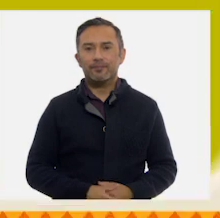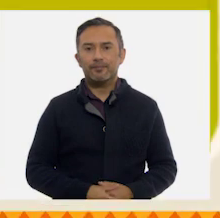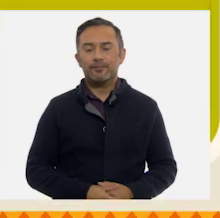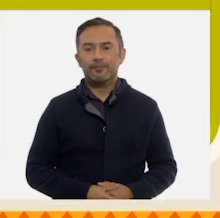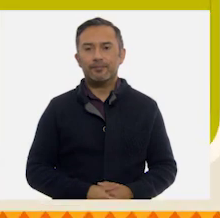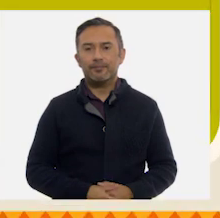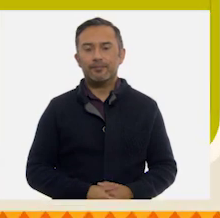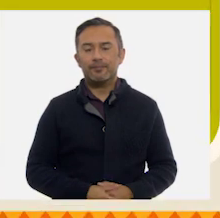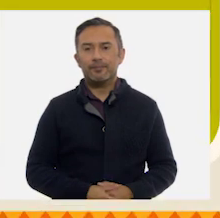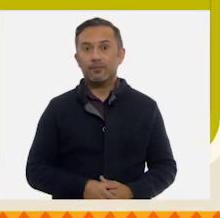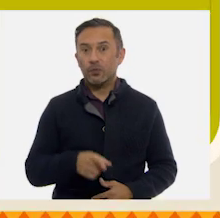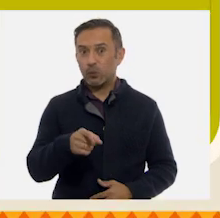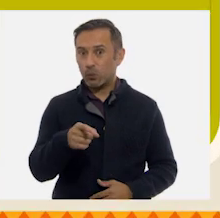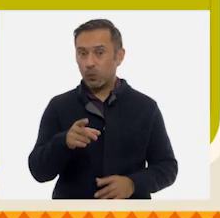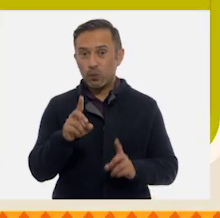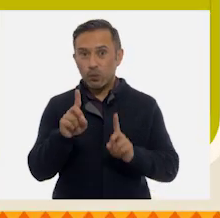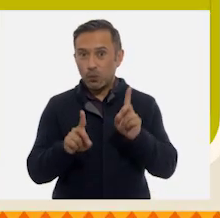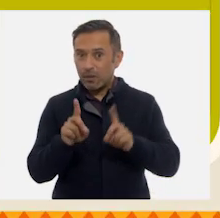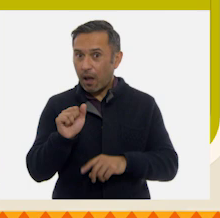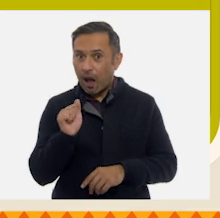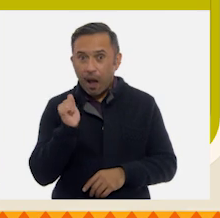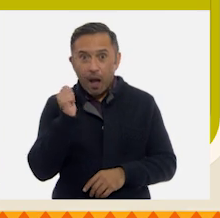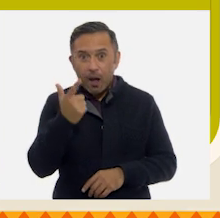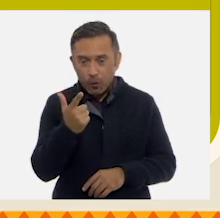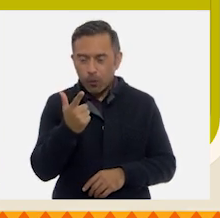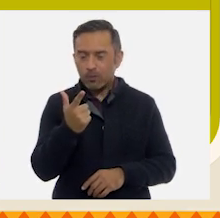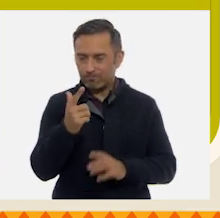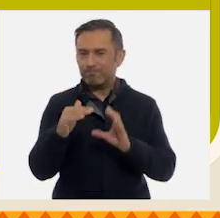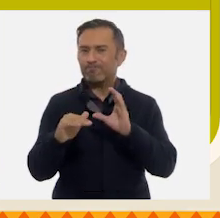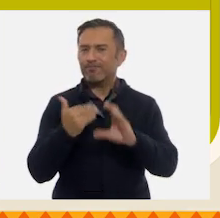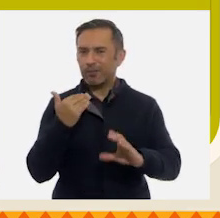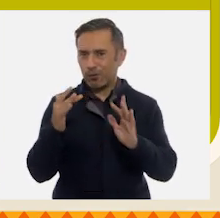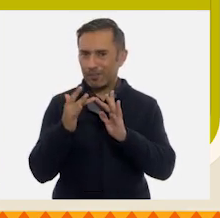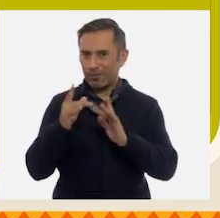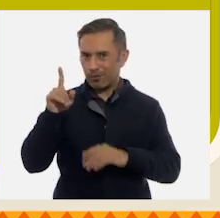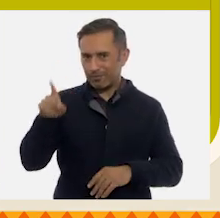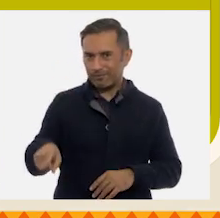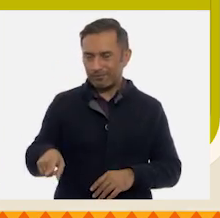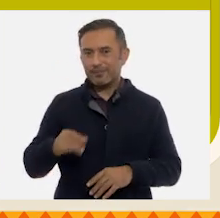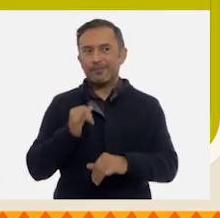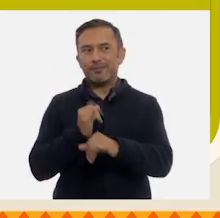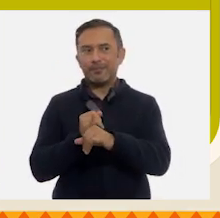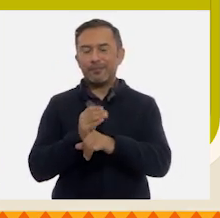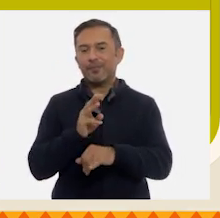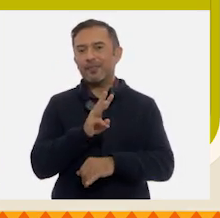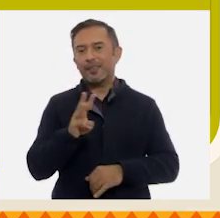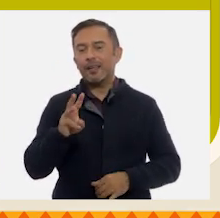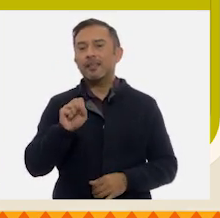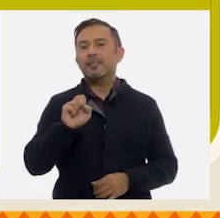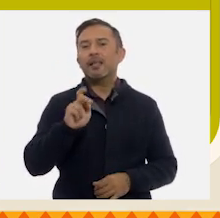Si tienes alguna duda, contáctanos. Página web cep.gov.mx.